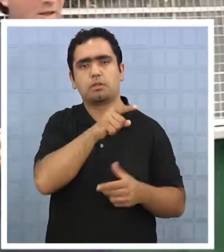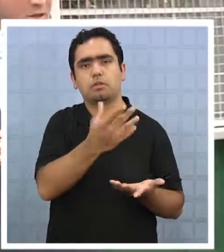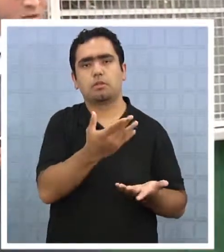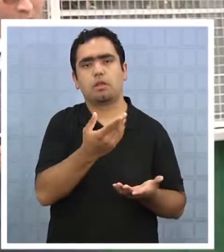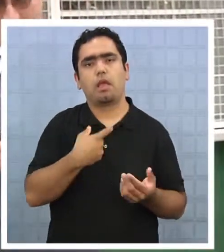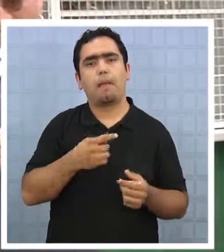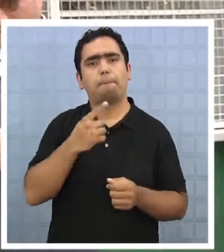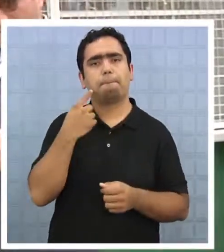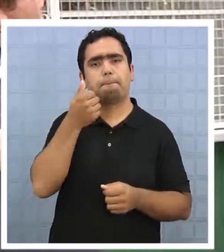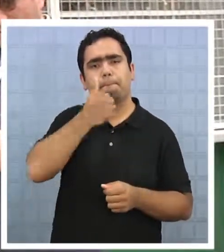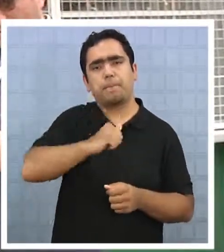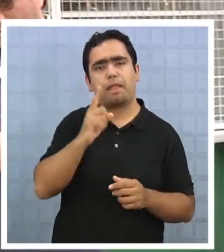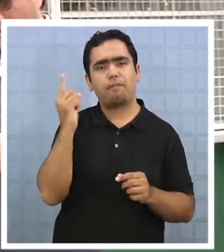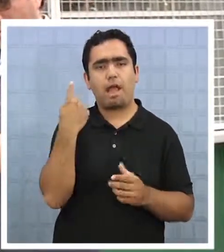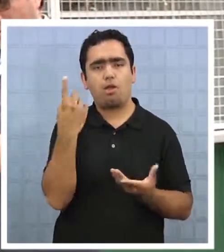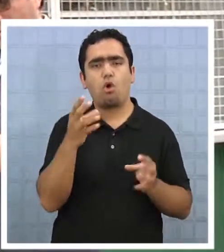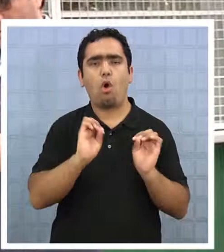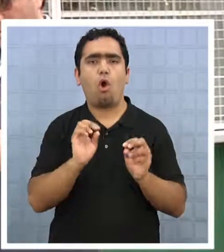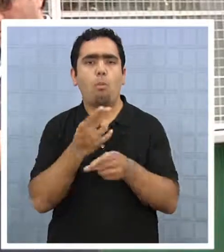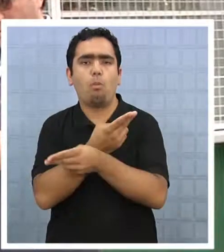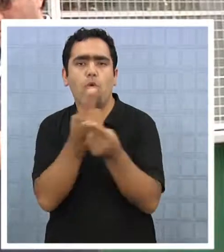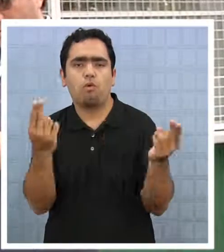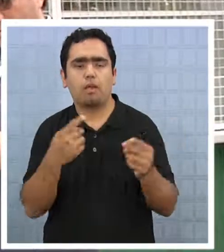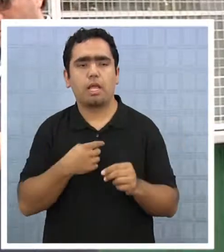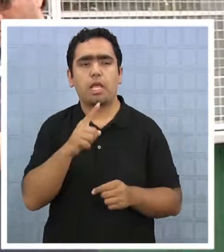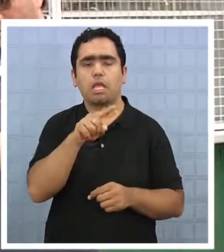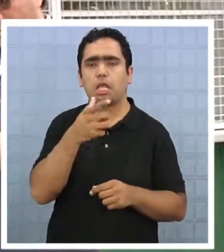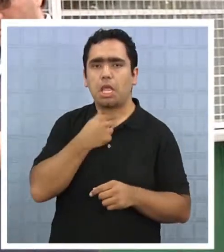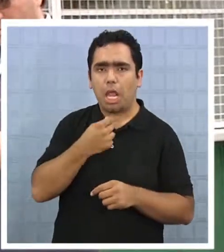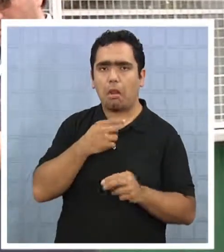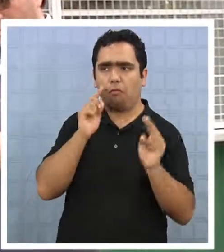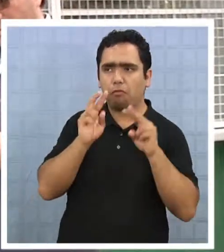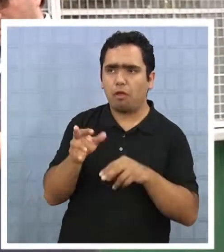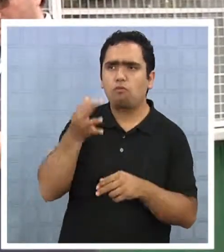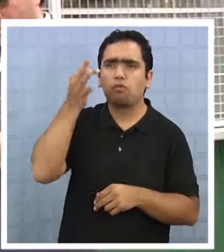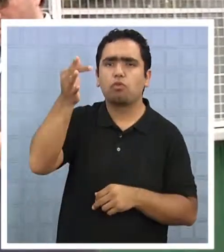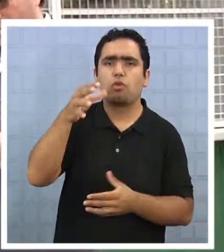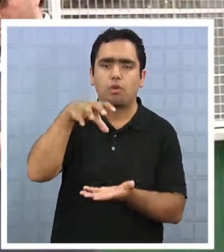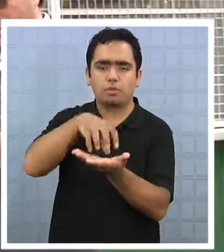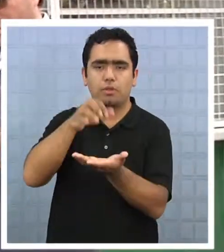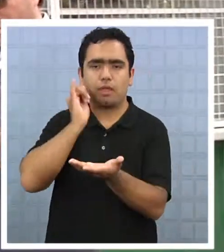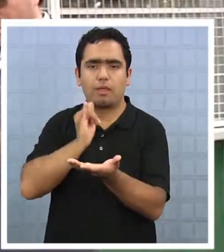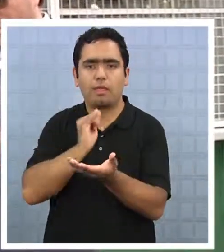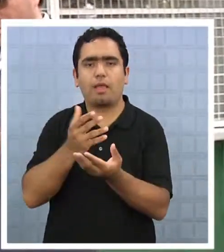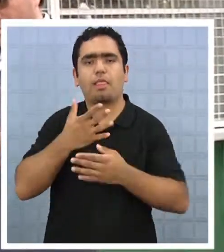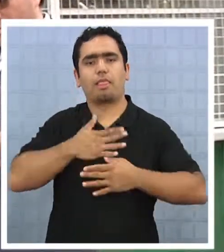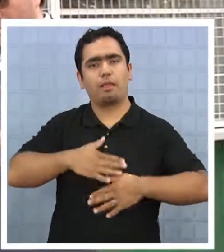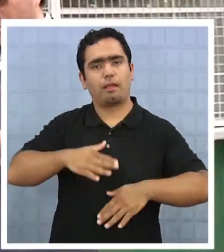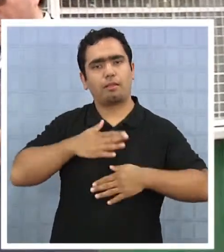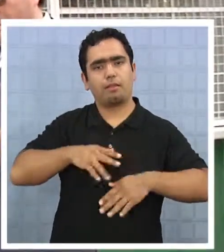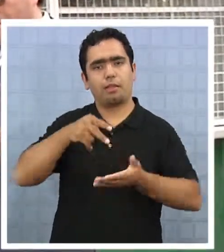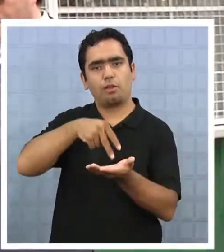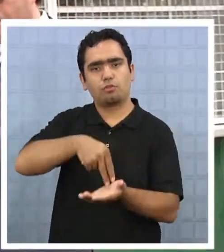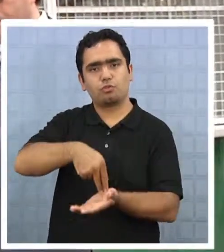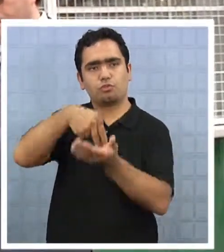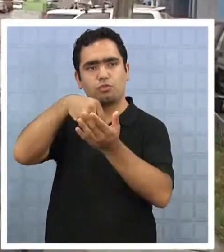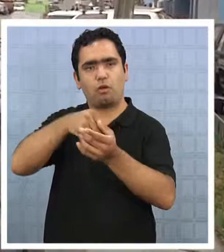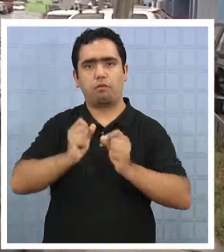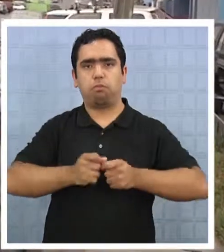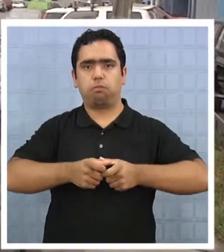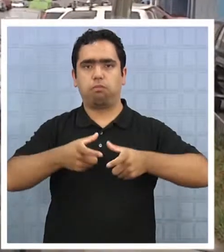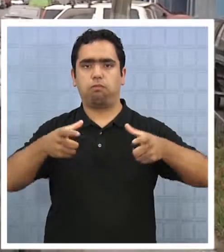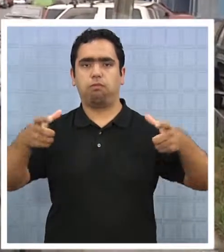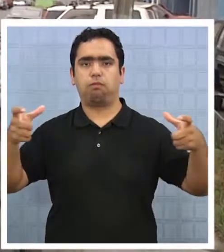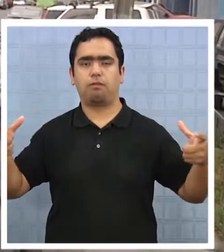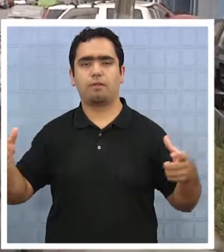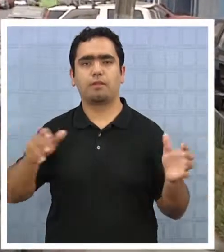accionistas, que son tanto privados como públicos, que quieren ver un Iquique seguro, un Iquique próspero y